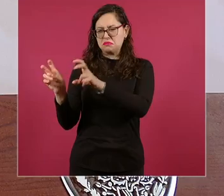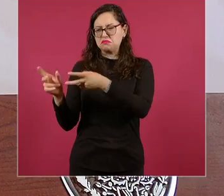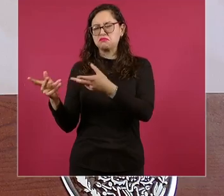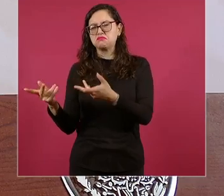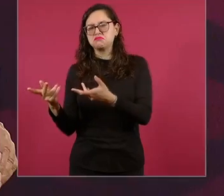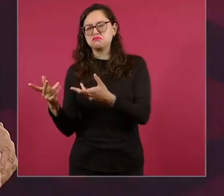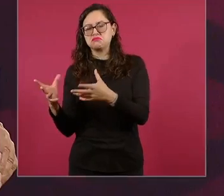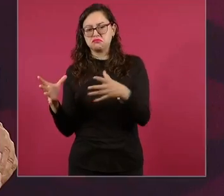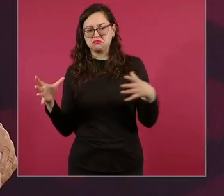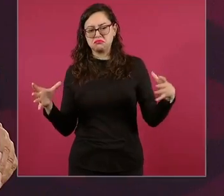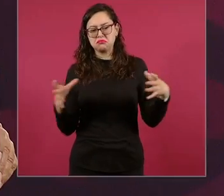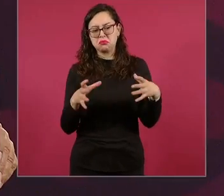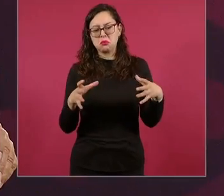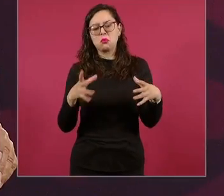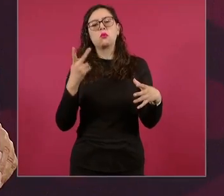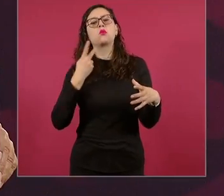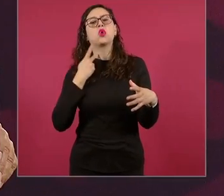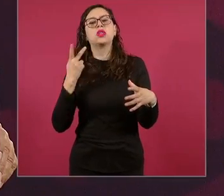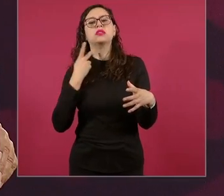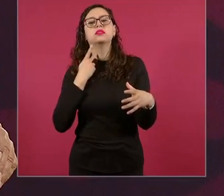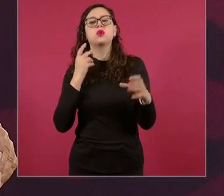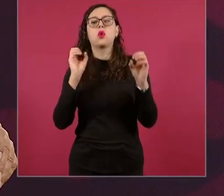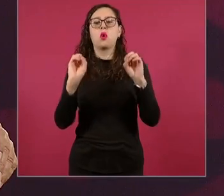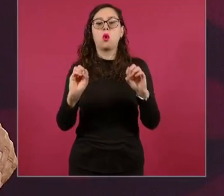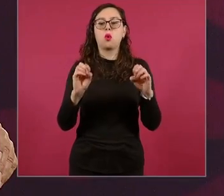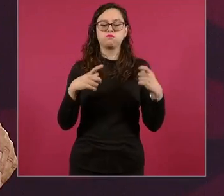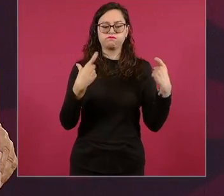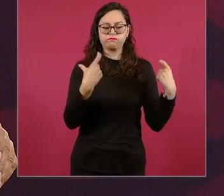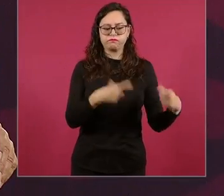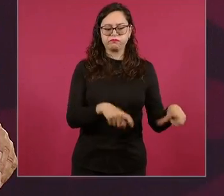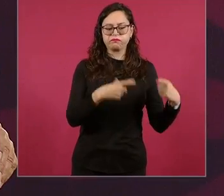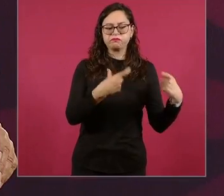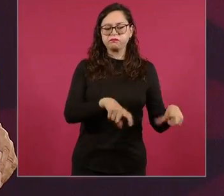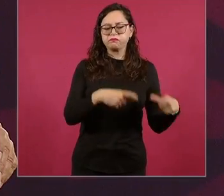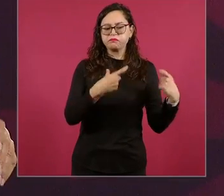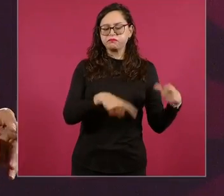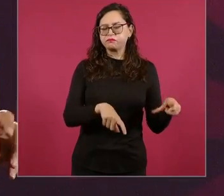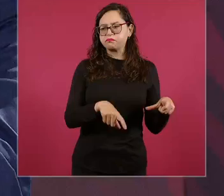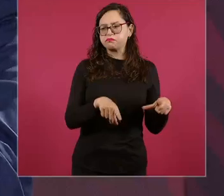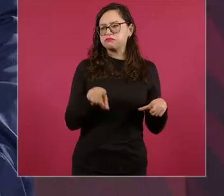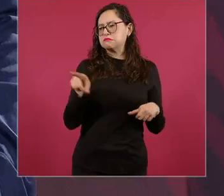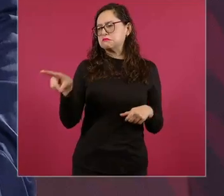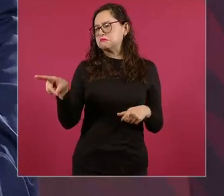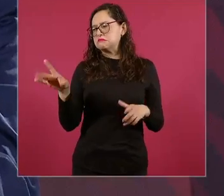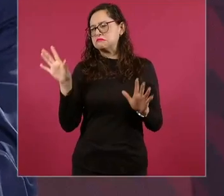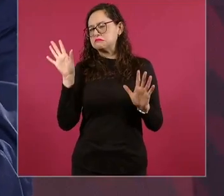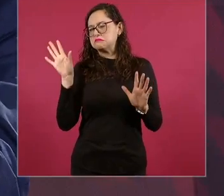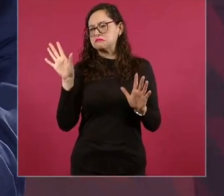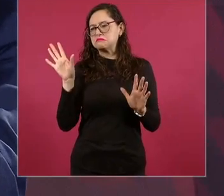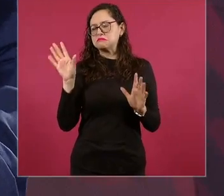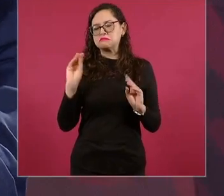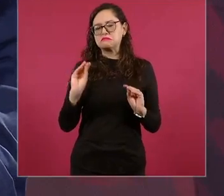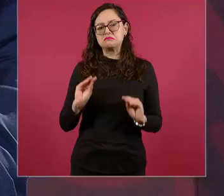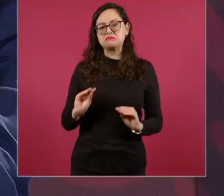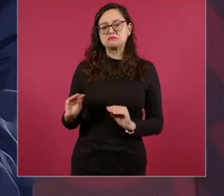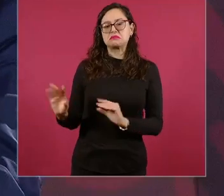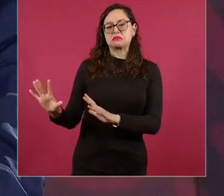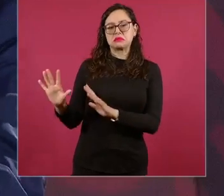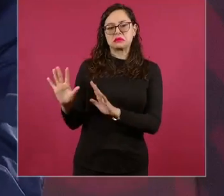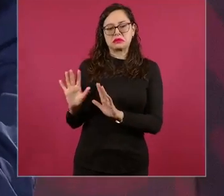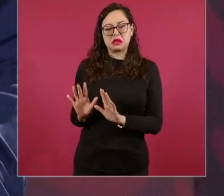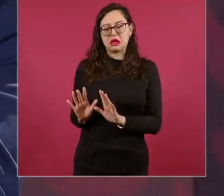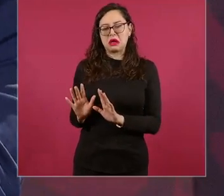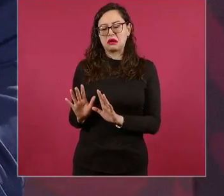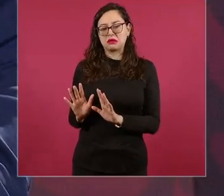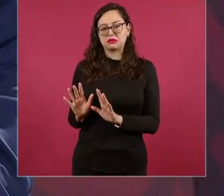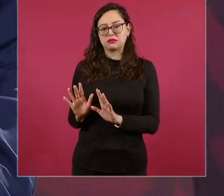potentados y se